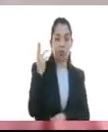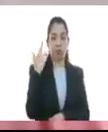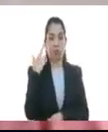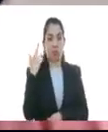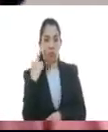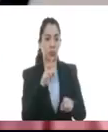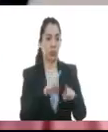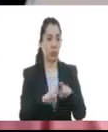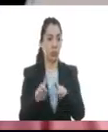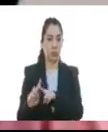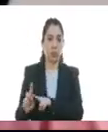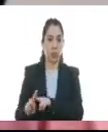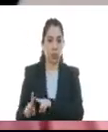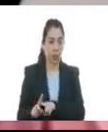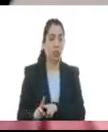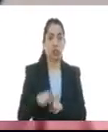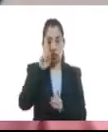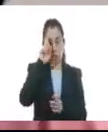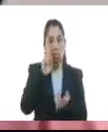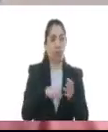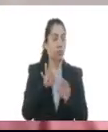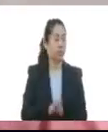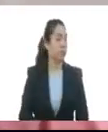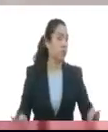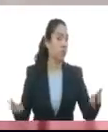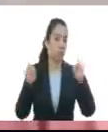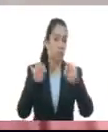de darle voz a los que no la tienen,